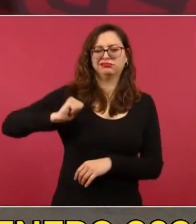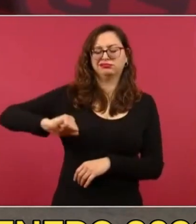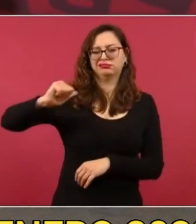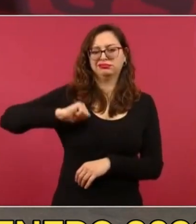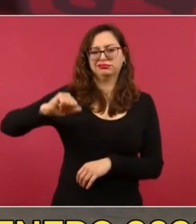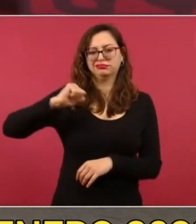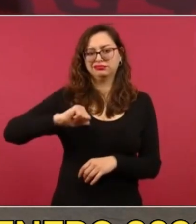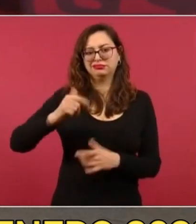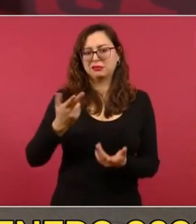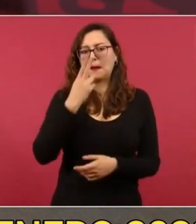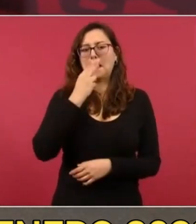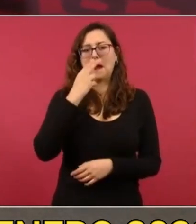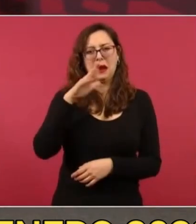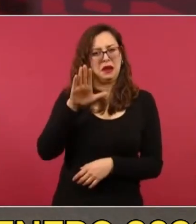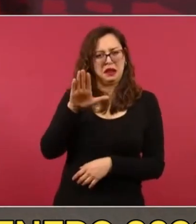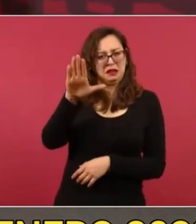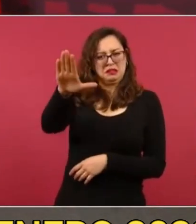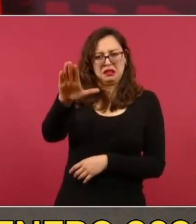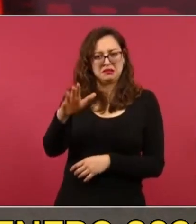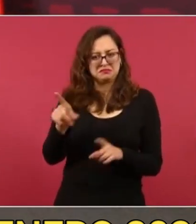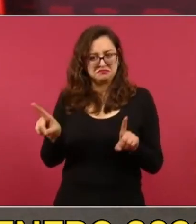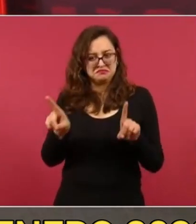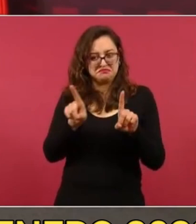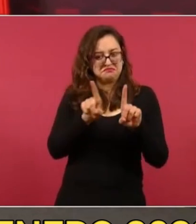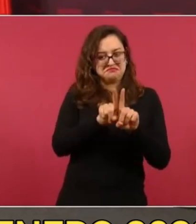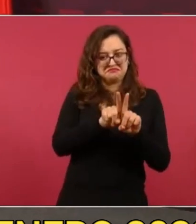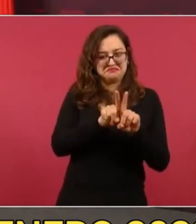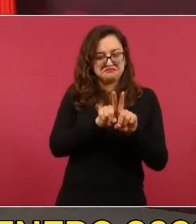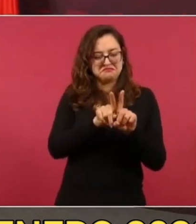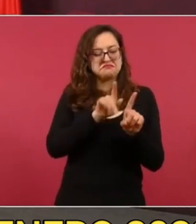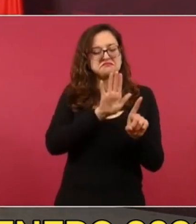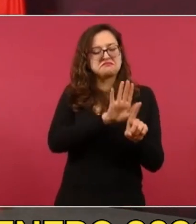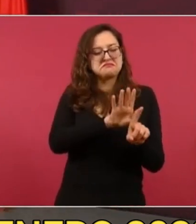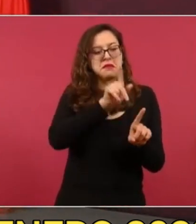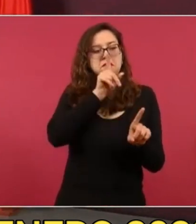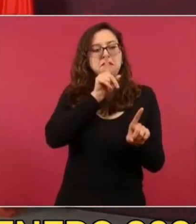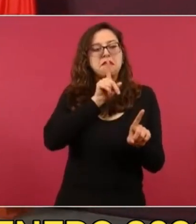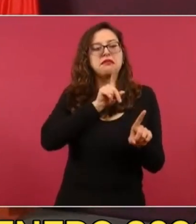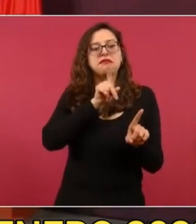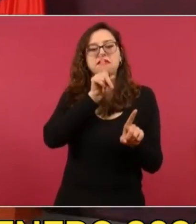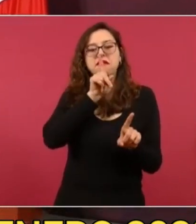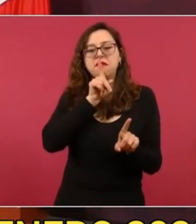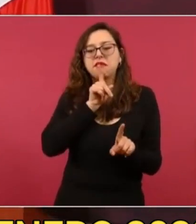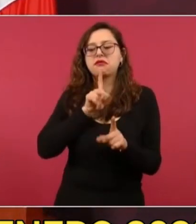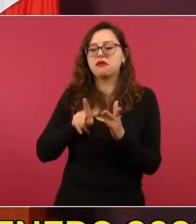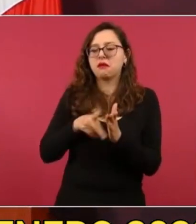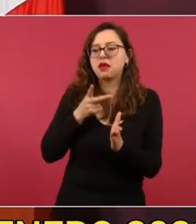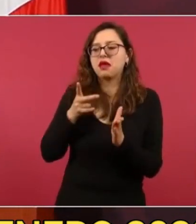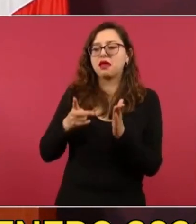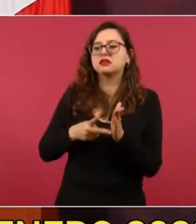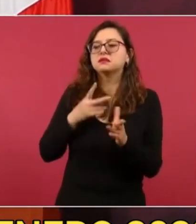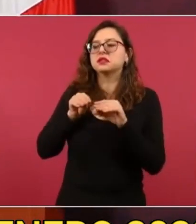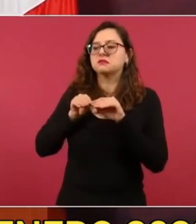el propagandista de Hitler, con la máxima de que una mentira que se repite muchas veces